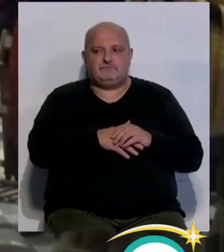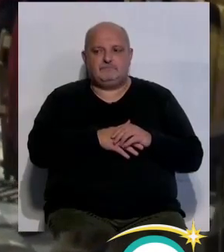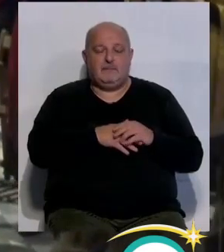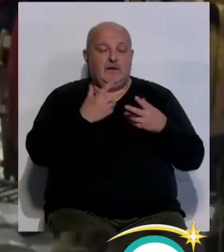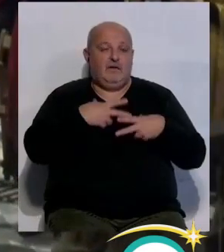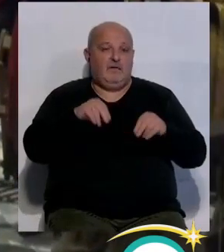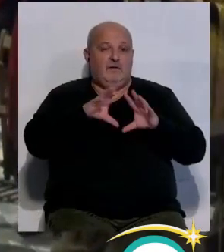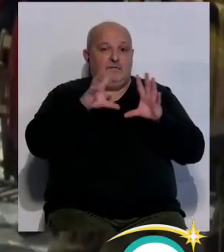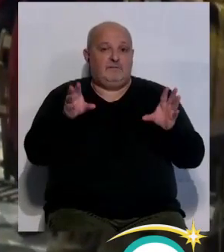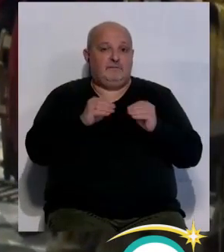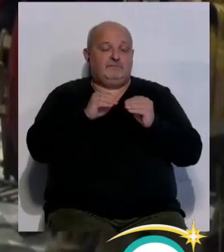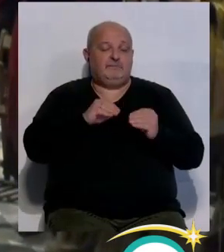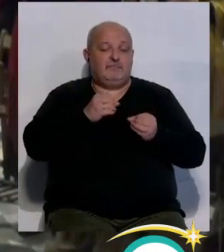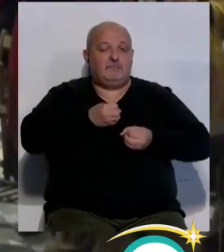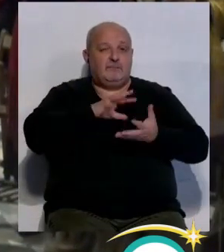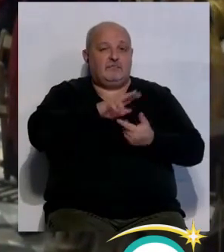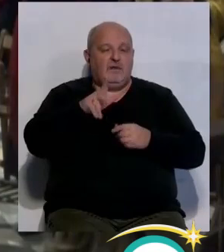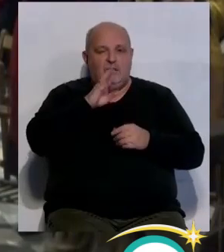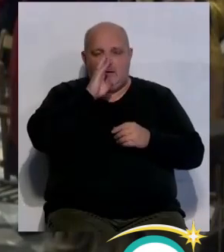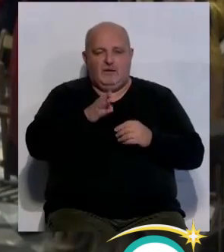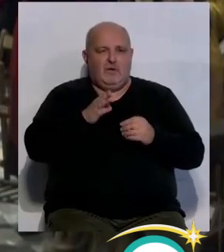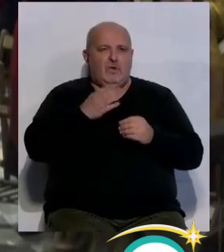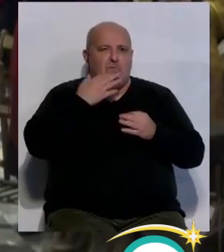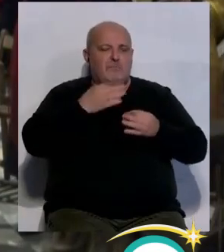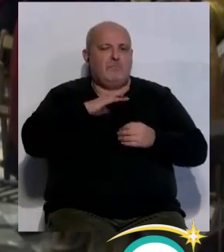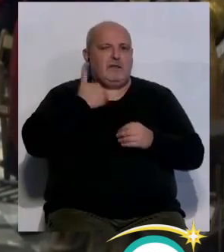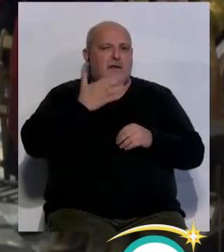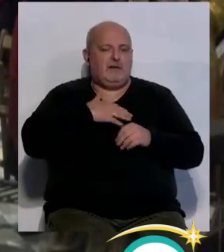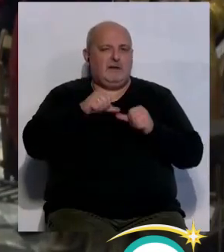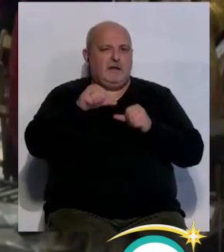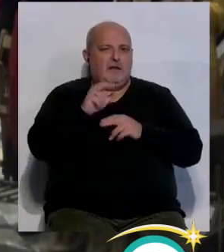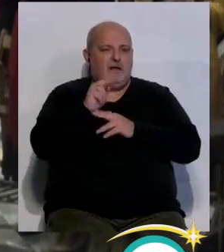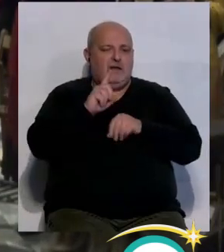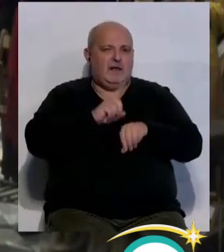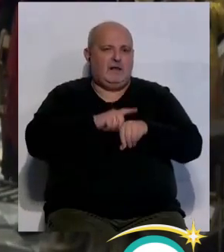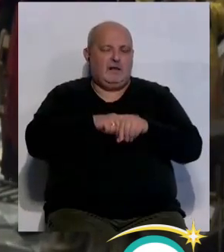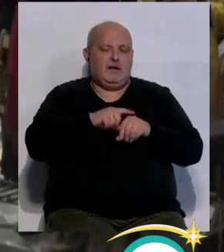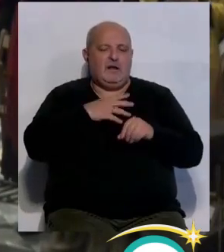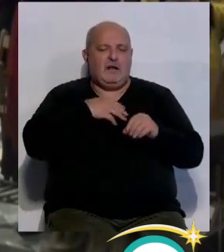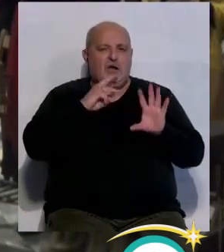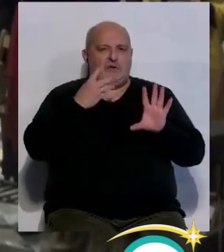Es todo por hoy. La información en directo regresa mañana viernes a partir de